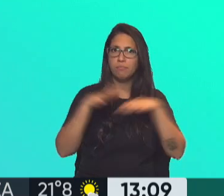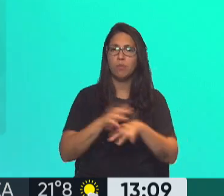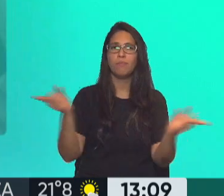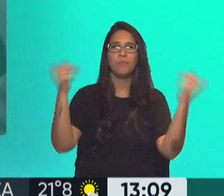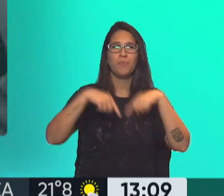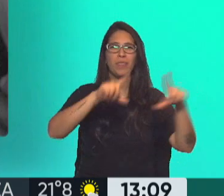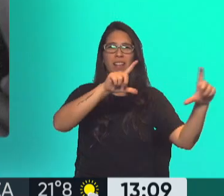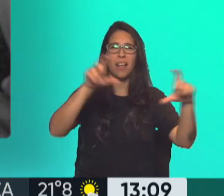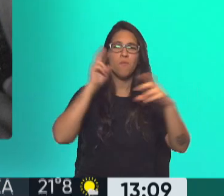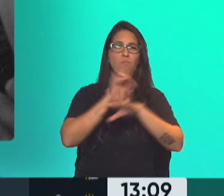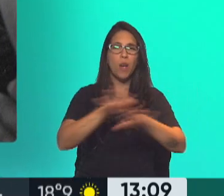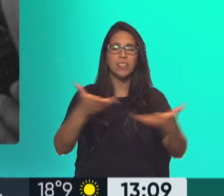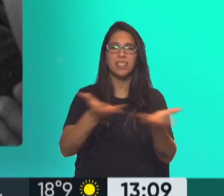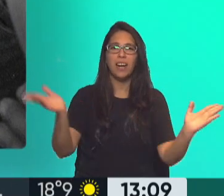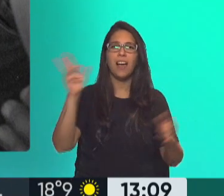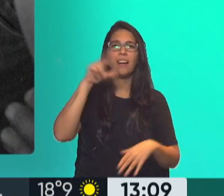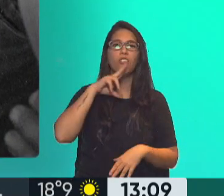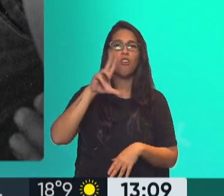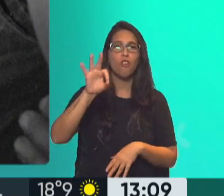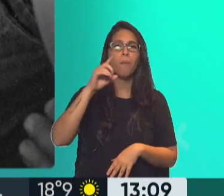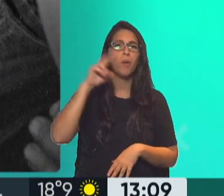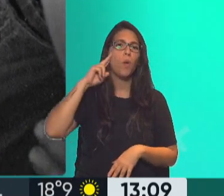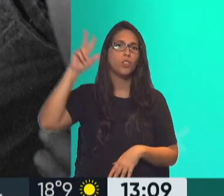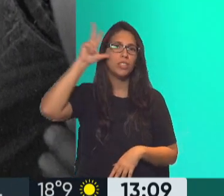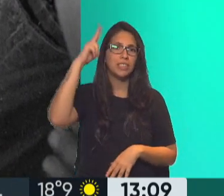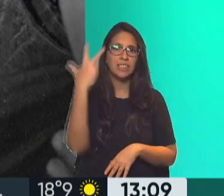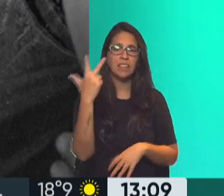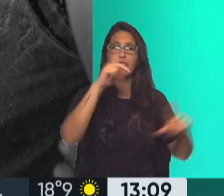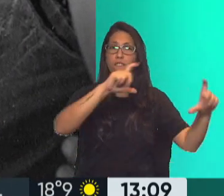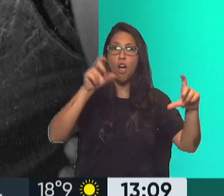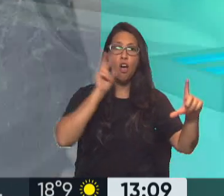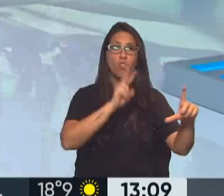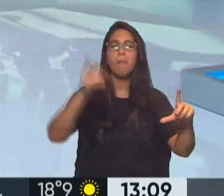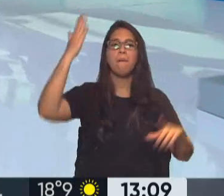1983 en la Biblioteca Nacional. Fotografías para hacer memoria.